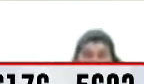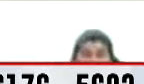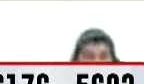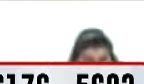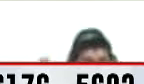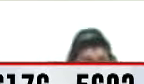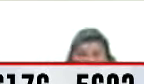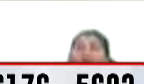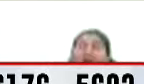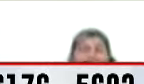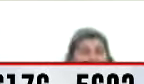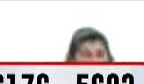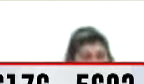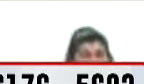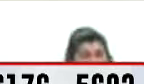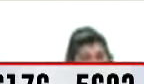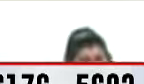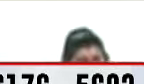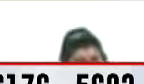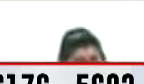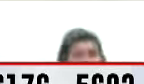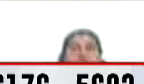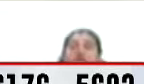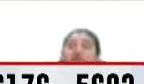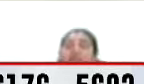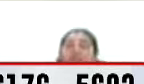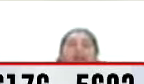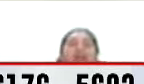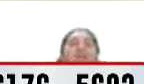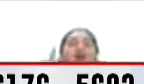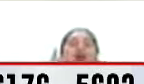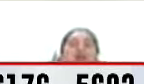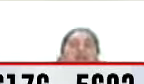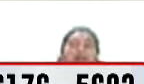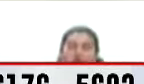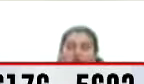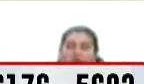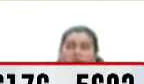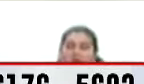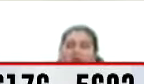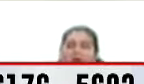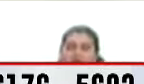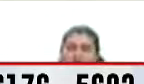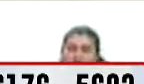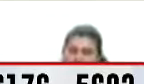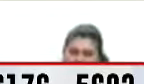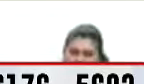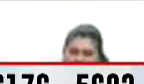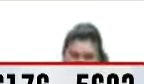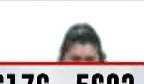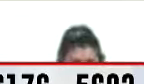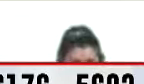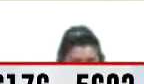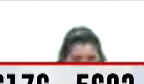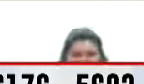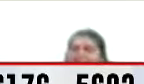delegadas? Yo no le daría poder a un director de escuela que dijera vengo a destruir la educación pública. No le daría poder o facultades delegadas a un